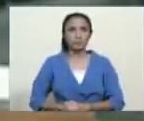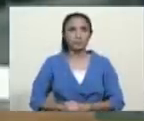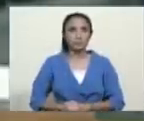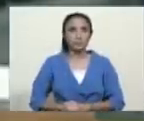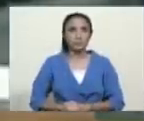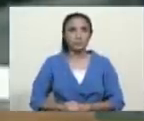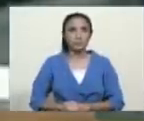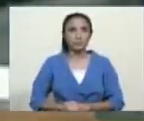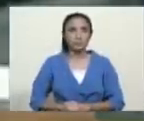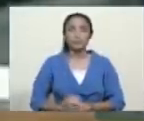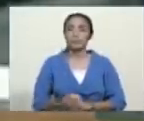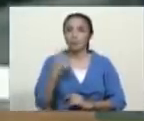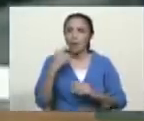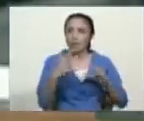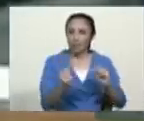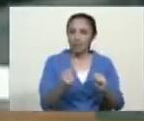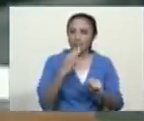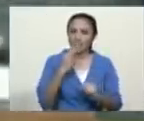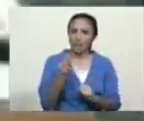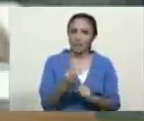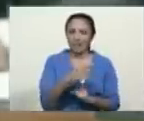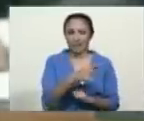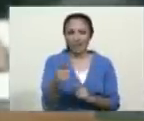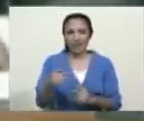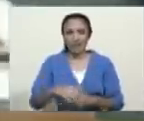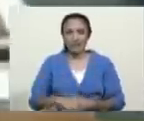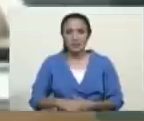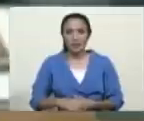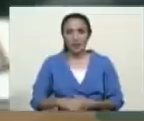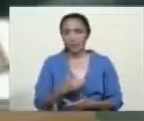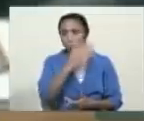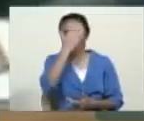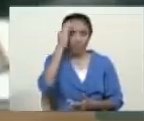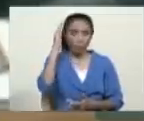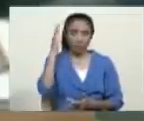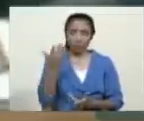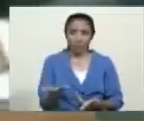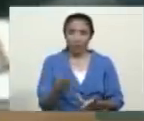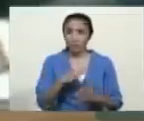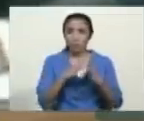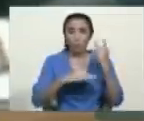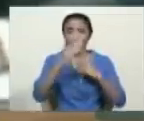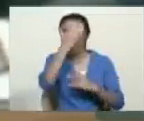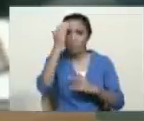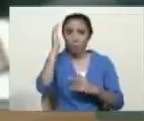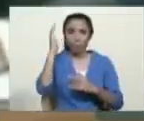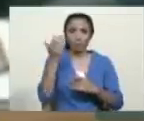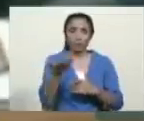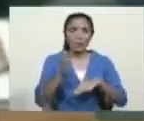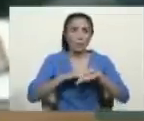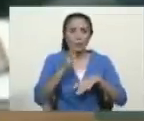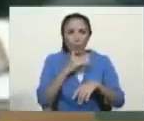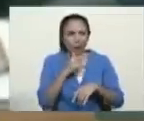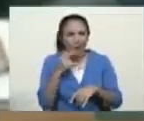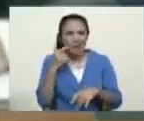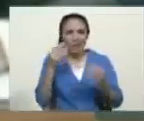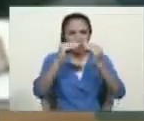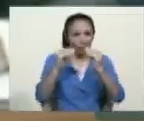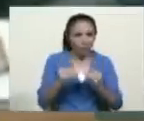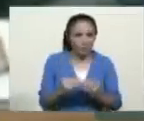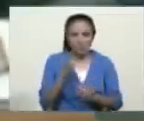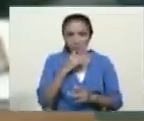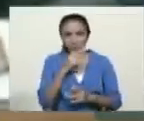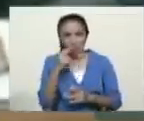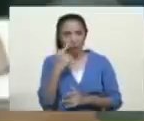Entienden estas personas que de hecho son hipócritas y lo que dicen no tiene ningún sentido, es